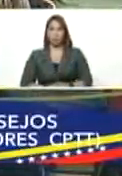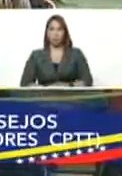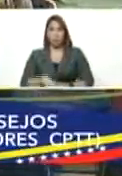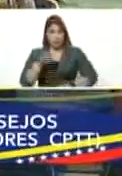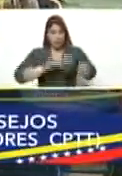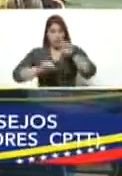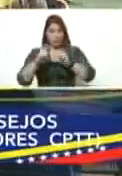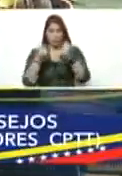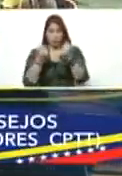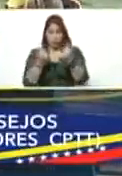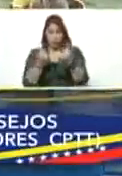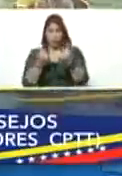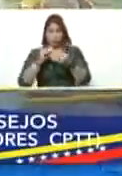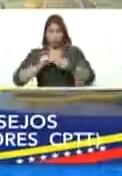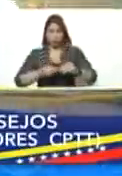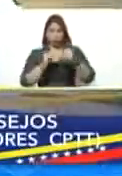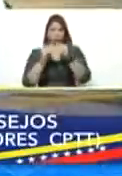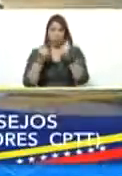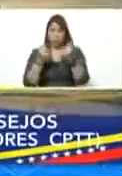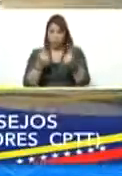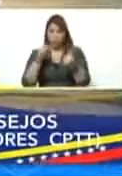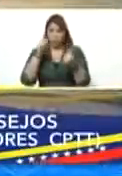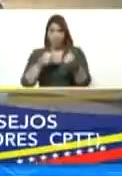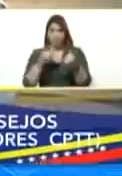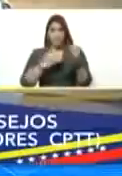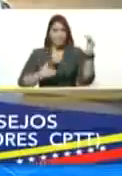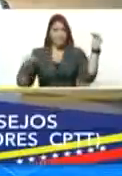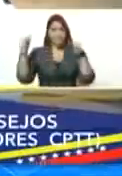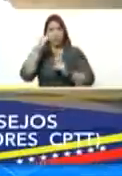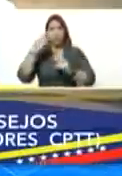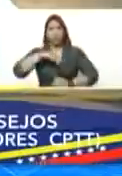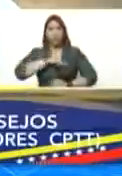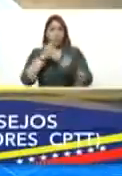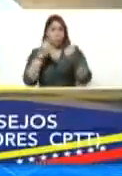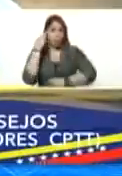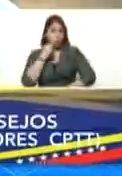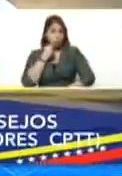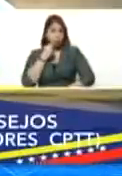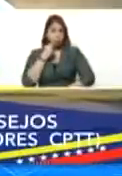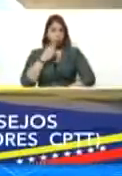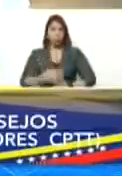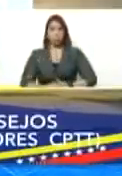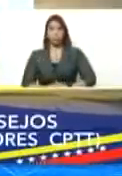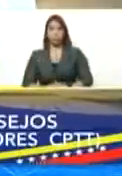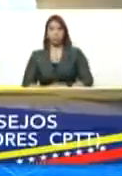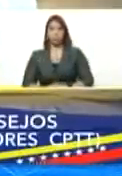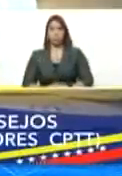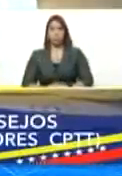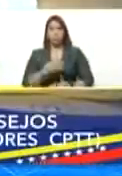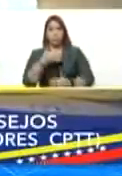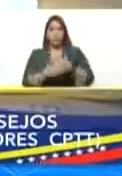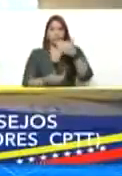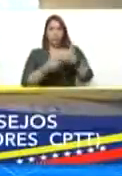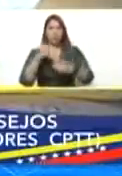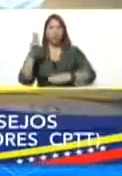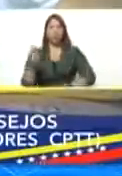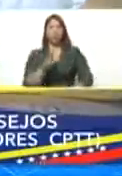Defender la moneda, recuperar la moneda, reposicionar nuestra moneda en un proceso de